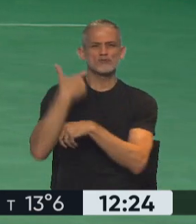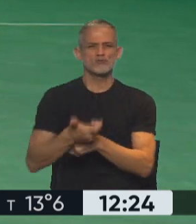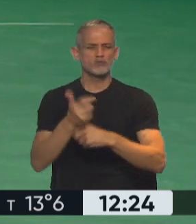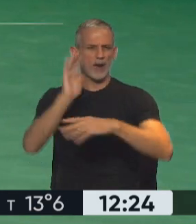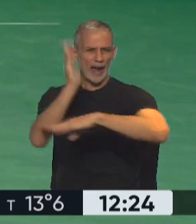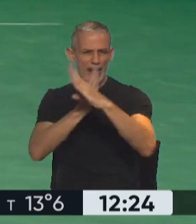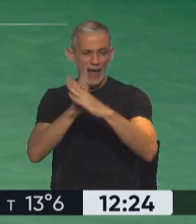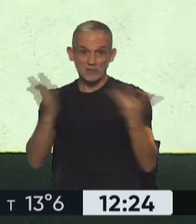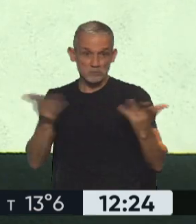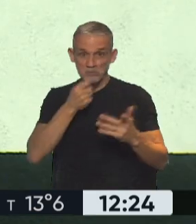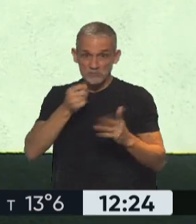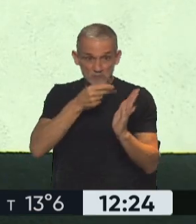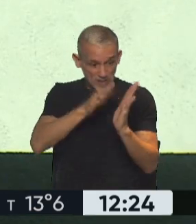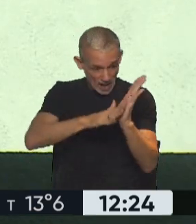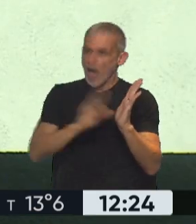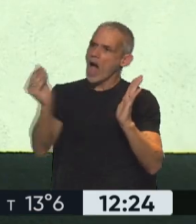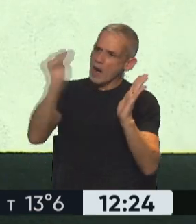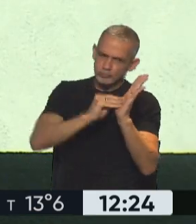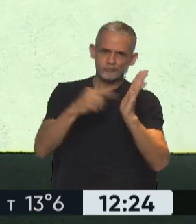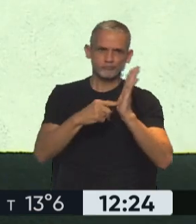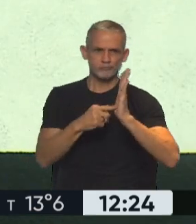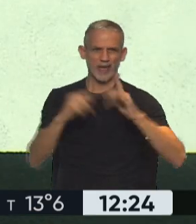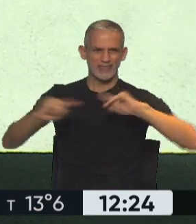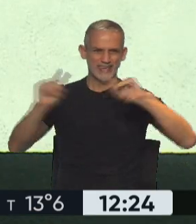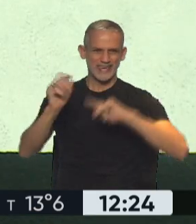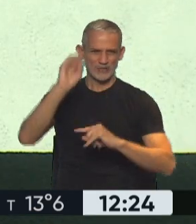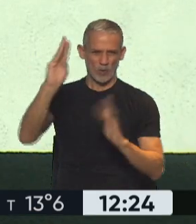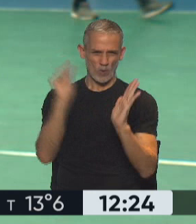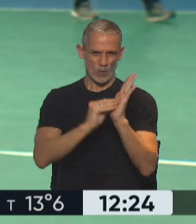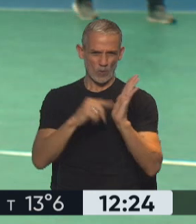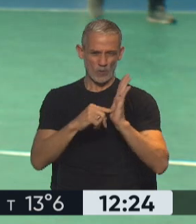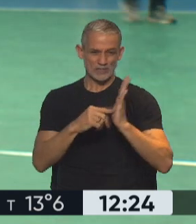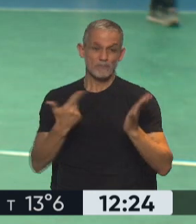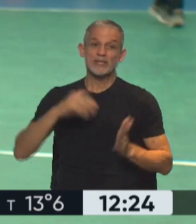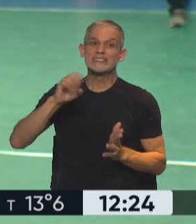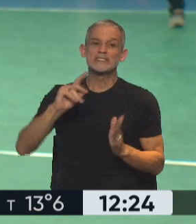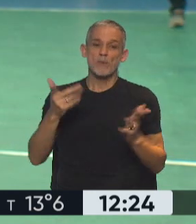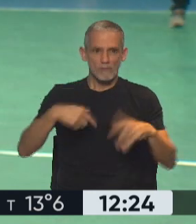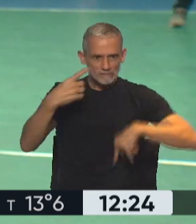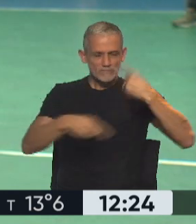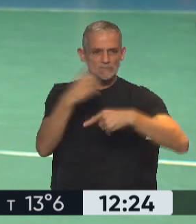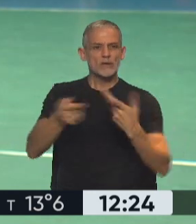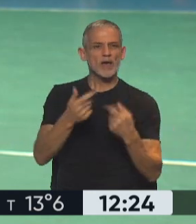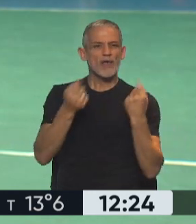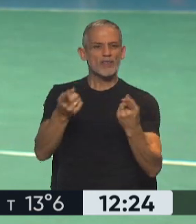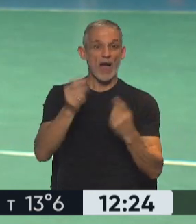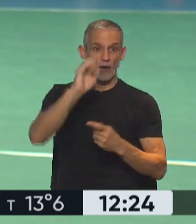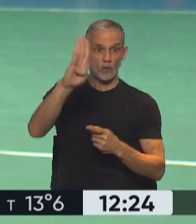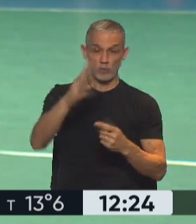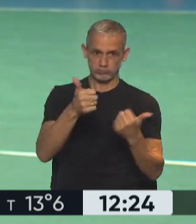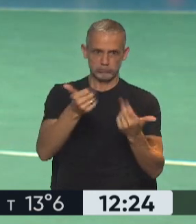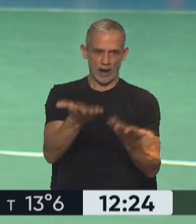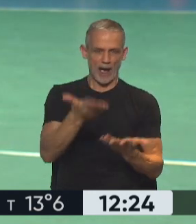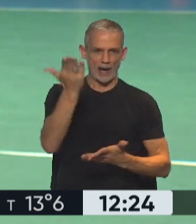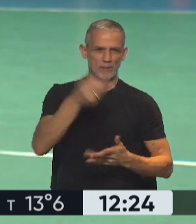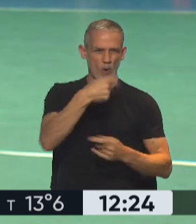estuviera contemplado, lo pueden agregar los dirigentes de los clubes. Es, como lo llamamos, virtuoso, ¿no? Porque por un lado se beneficia el club, por otro